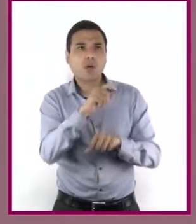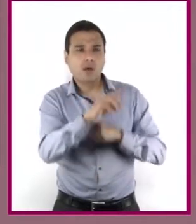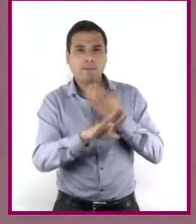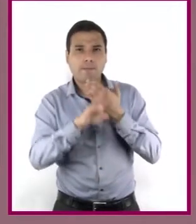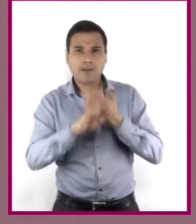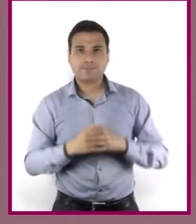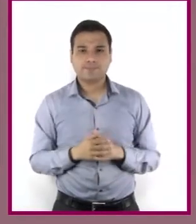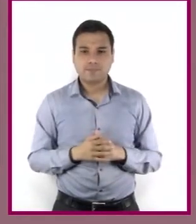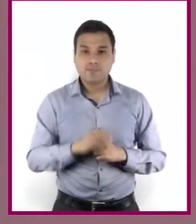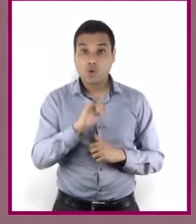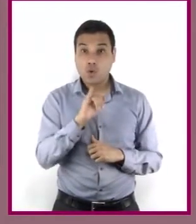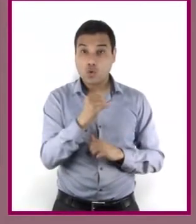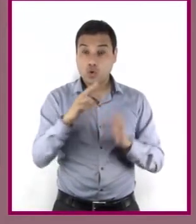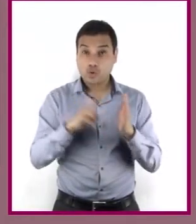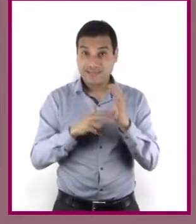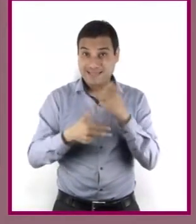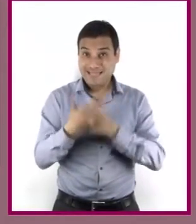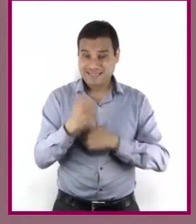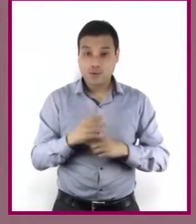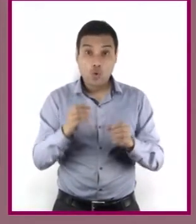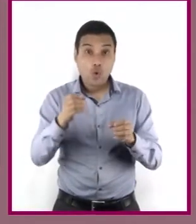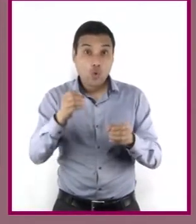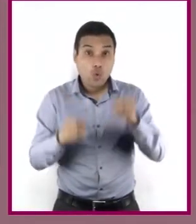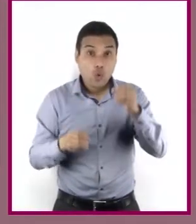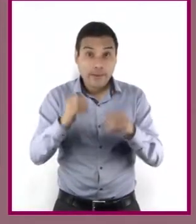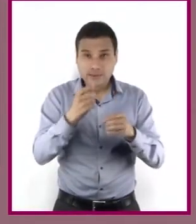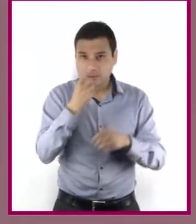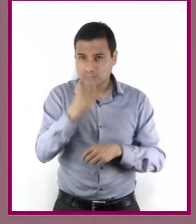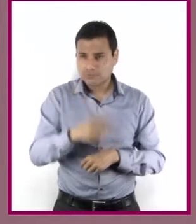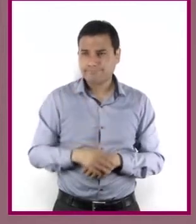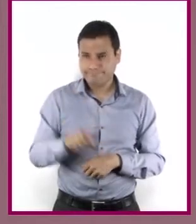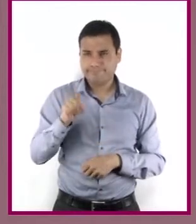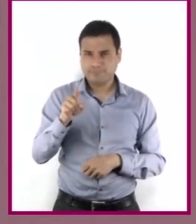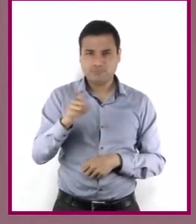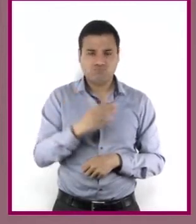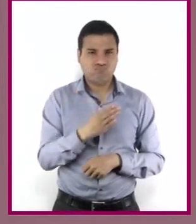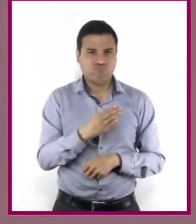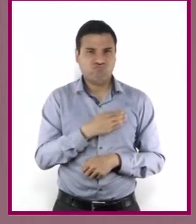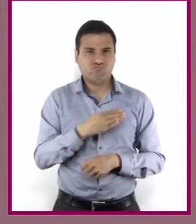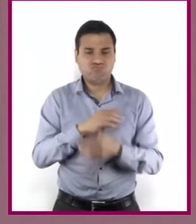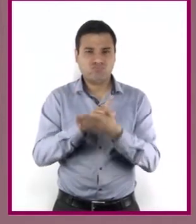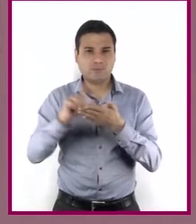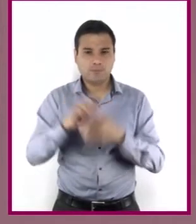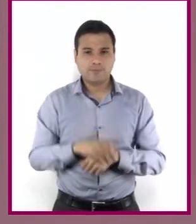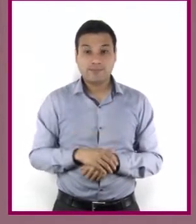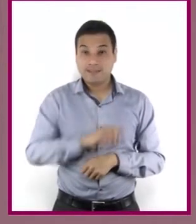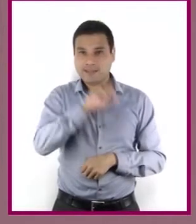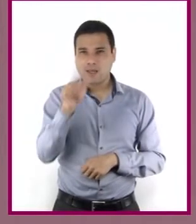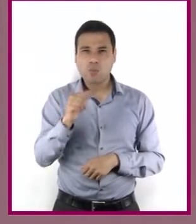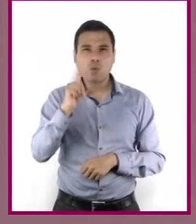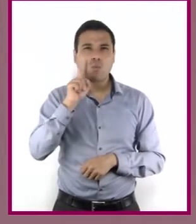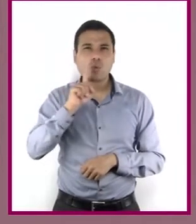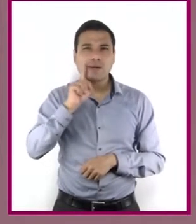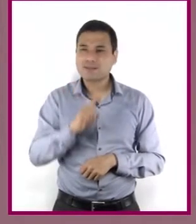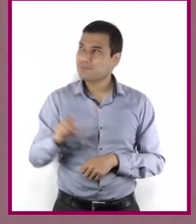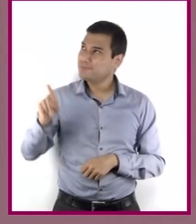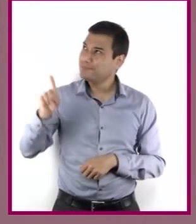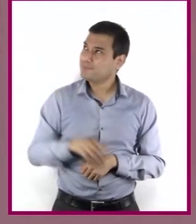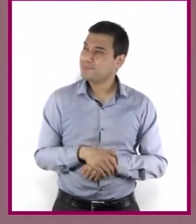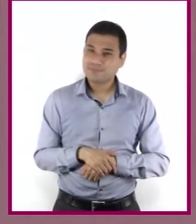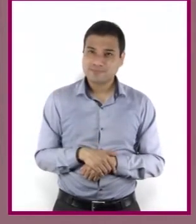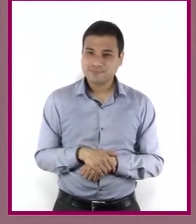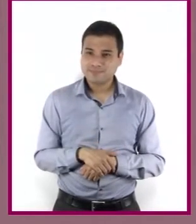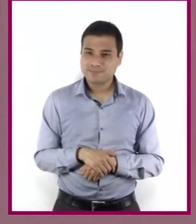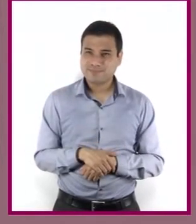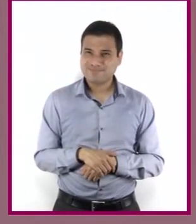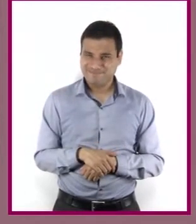junio de 2013, un juez lo declaró inocente. En respuesta, Alicia Garza, una activista social de